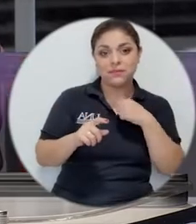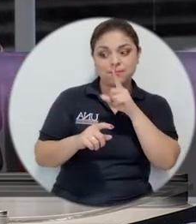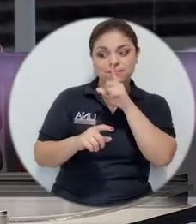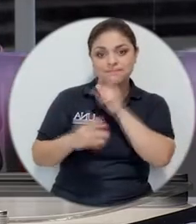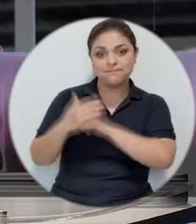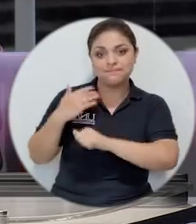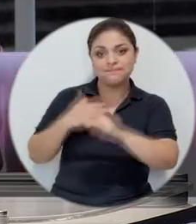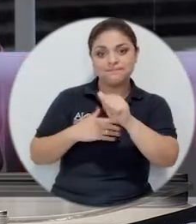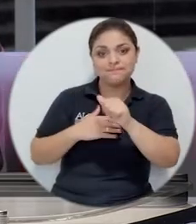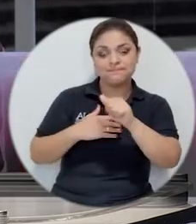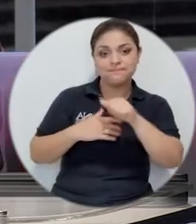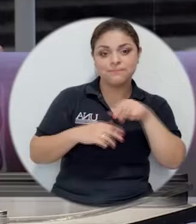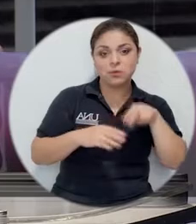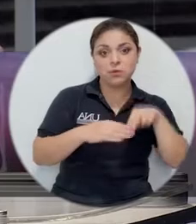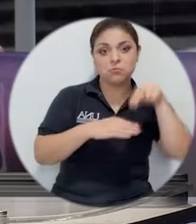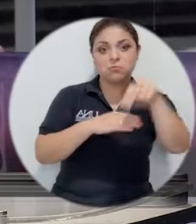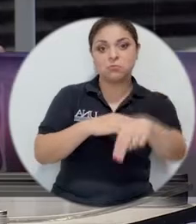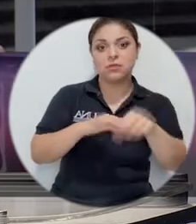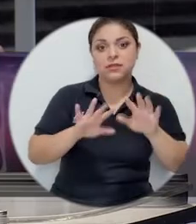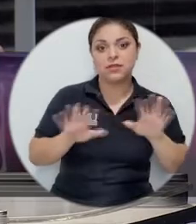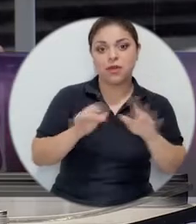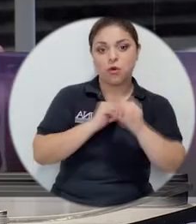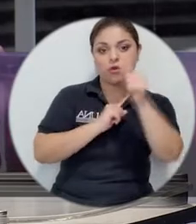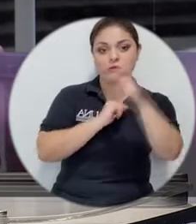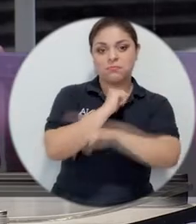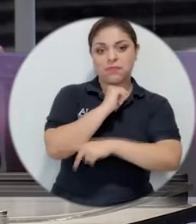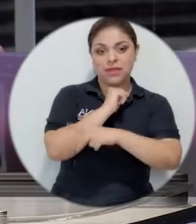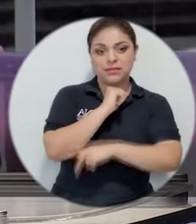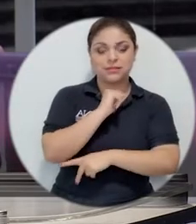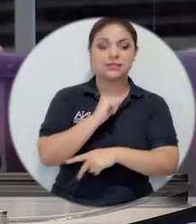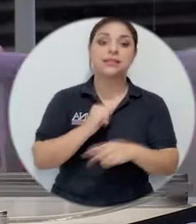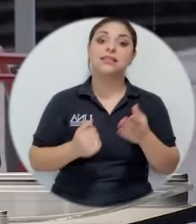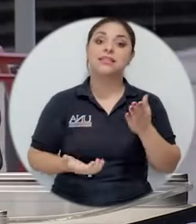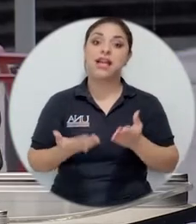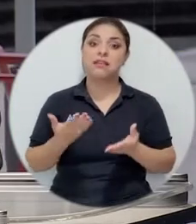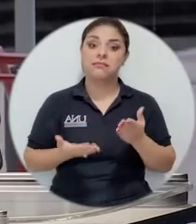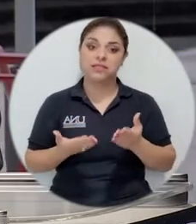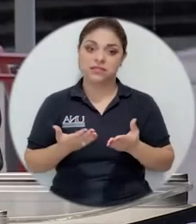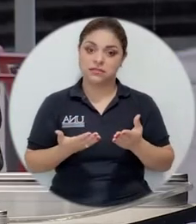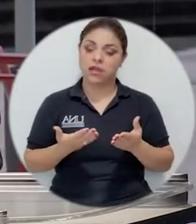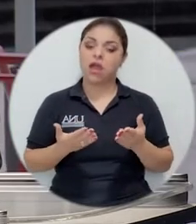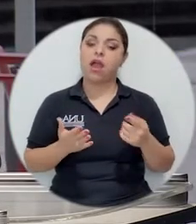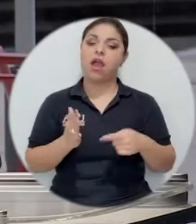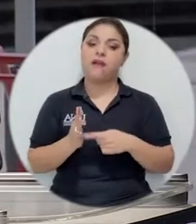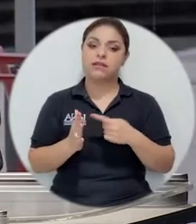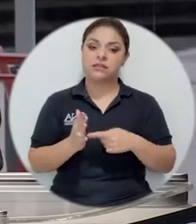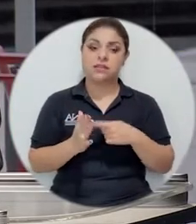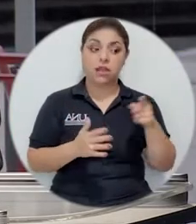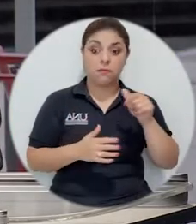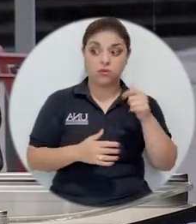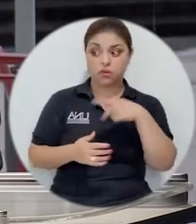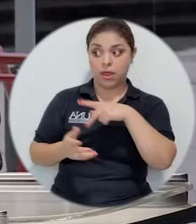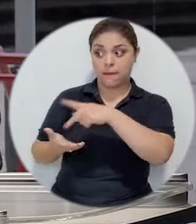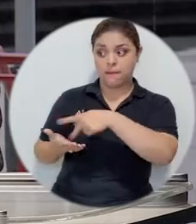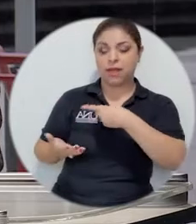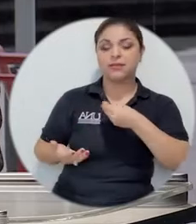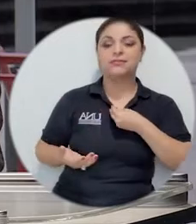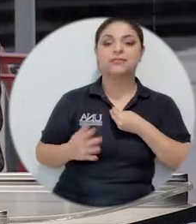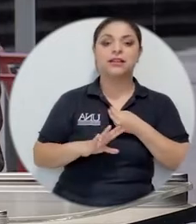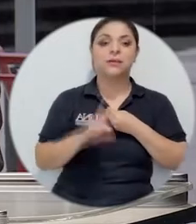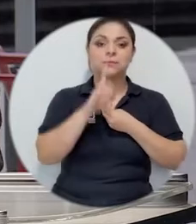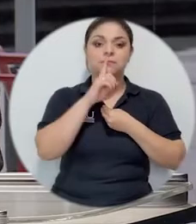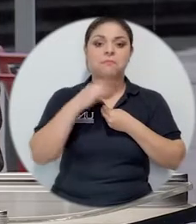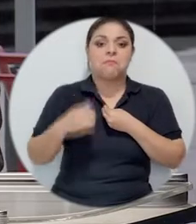delincuentes, y al final el delincuente en el peor de los momentos lo deja tirado en